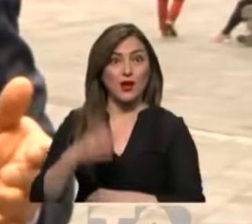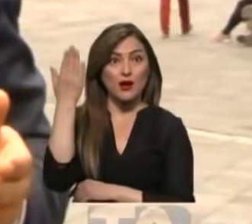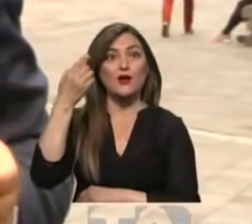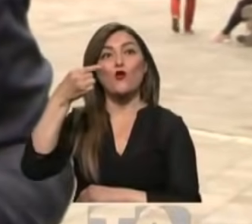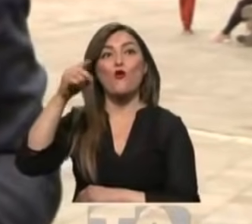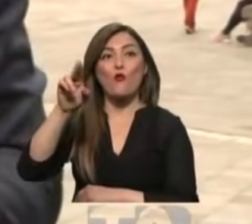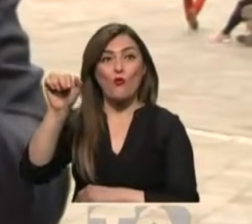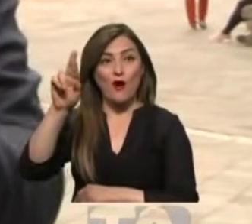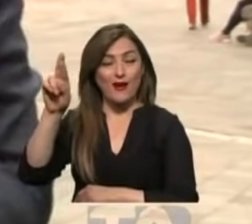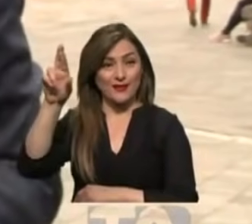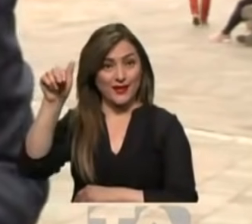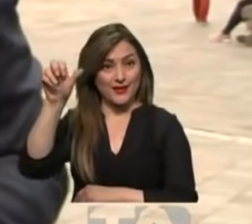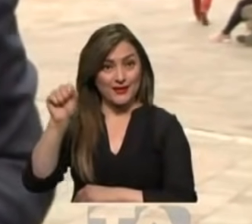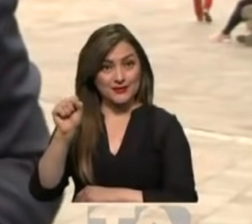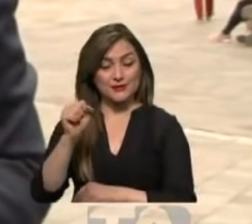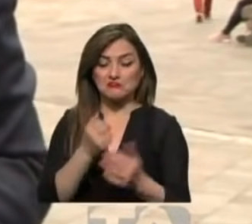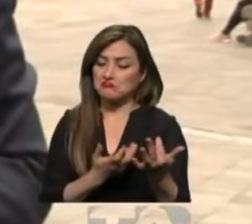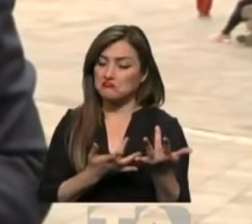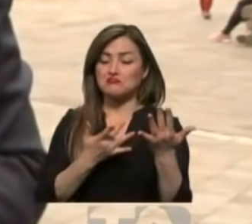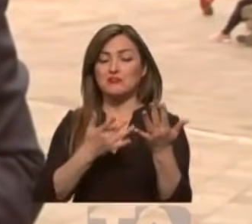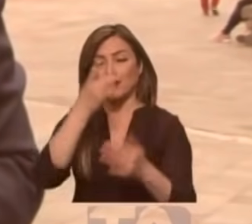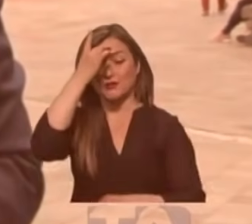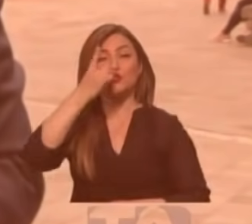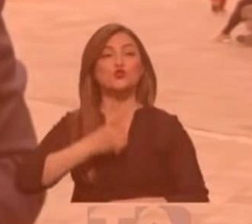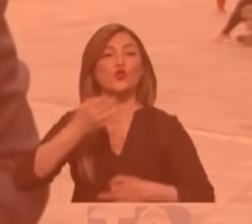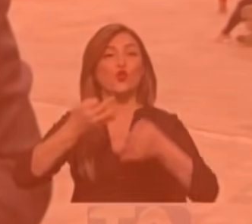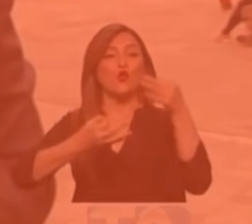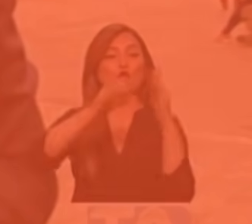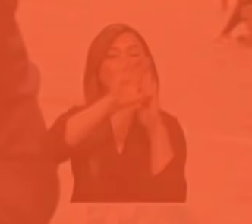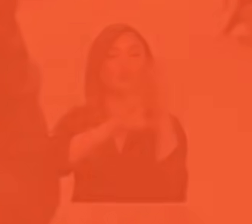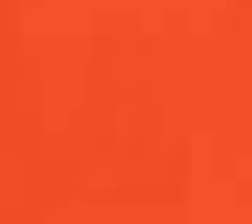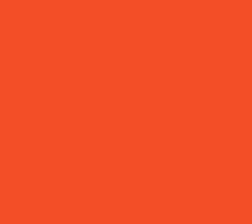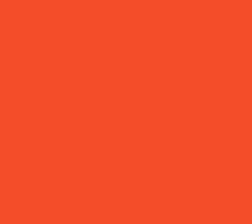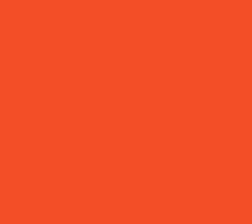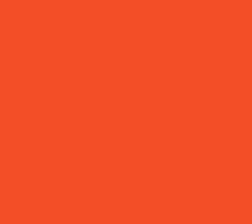Guarderas prefiere aguardar el pronunciamiento de la Corte Constitucional.